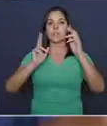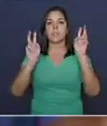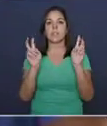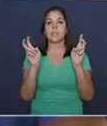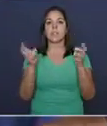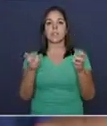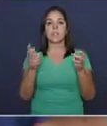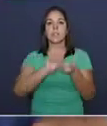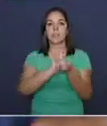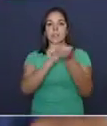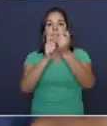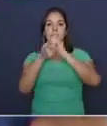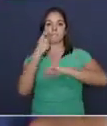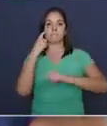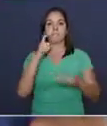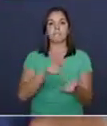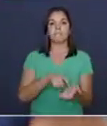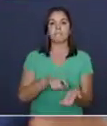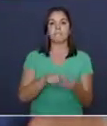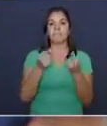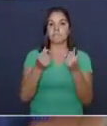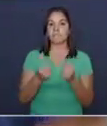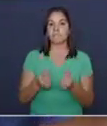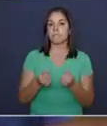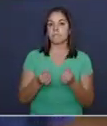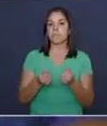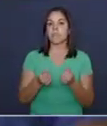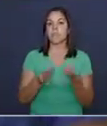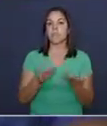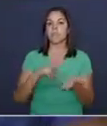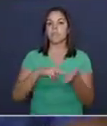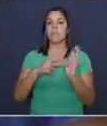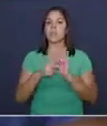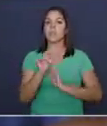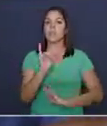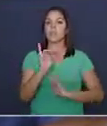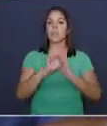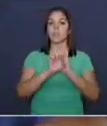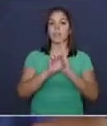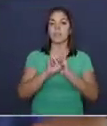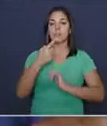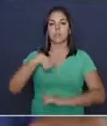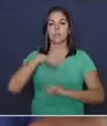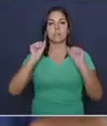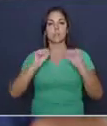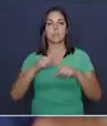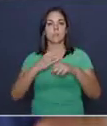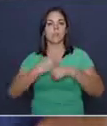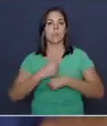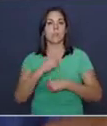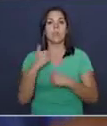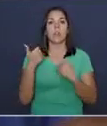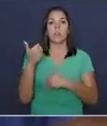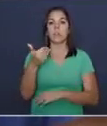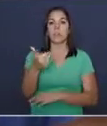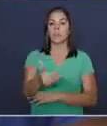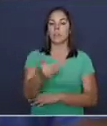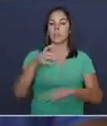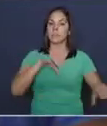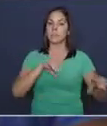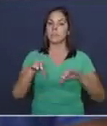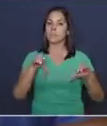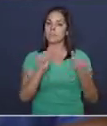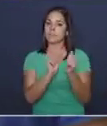en materia de reforma fiscal constituye un ejemplo de lo que somos capaces de hacer cuando actuamos